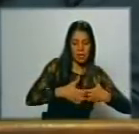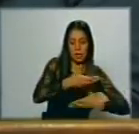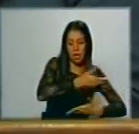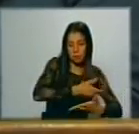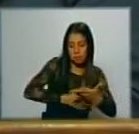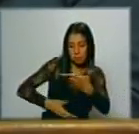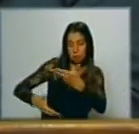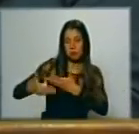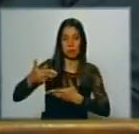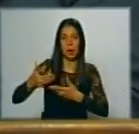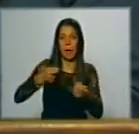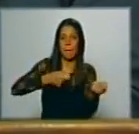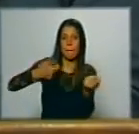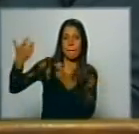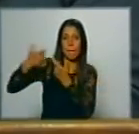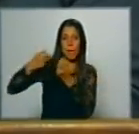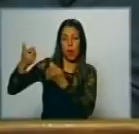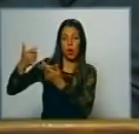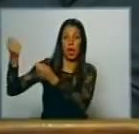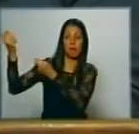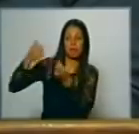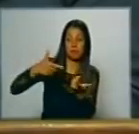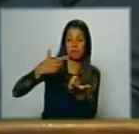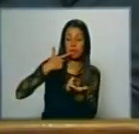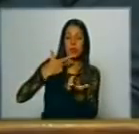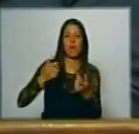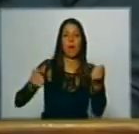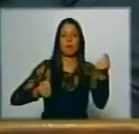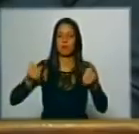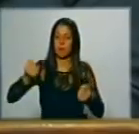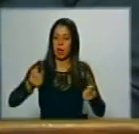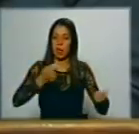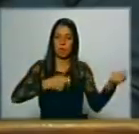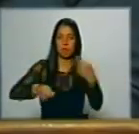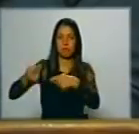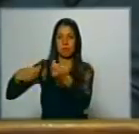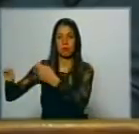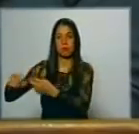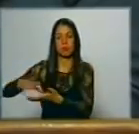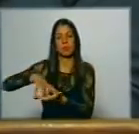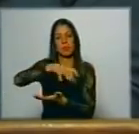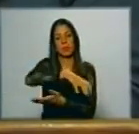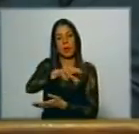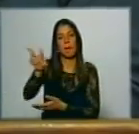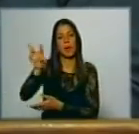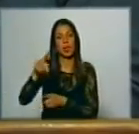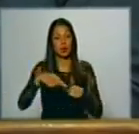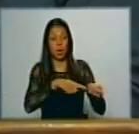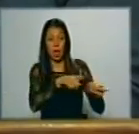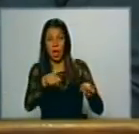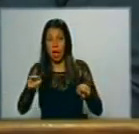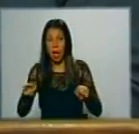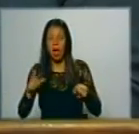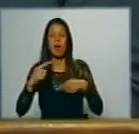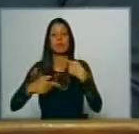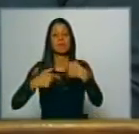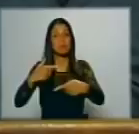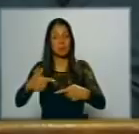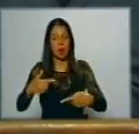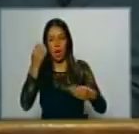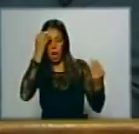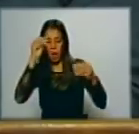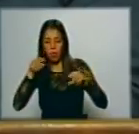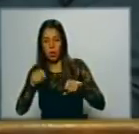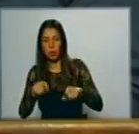distribución, importación, transporte y comercialización de bienes y servicios priorizados. En